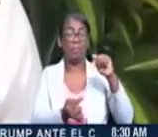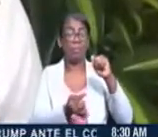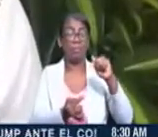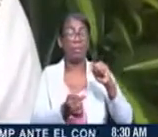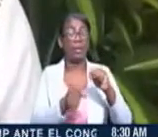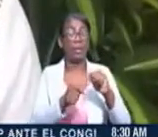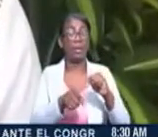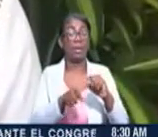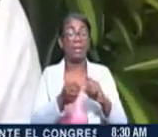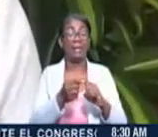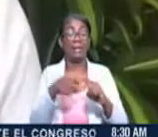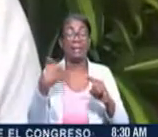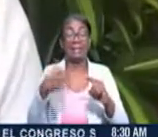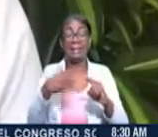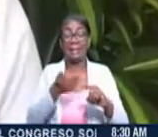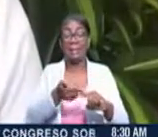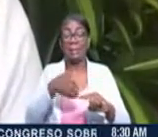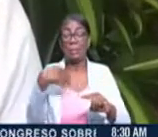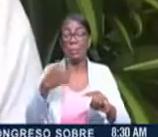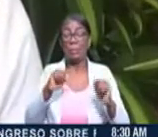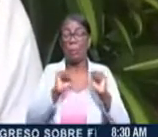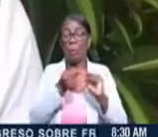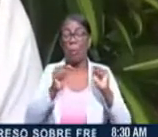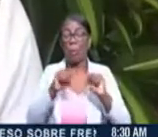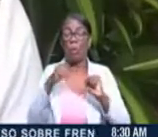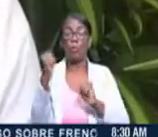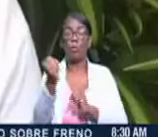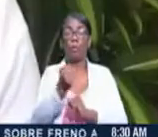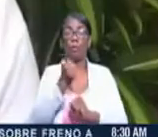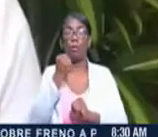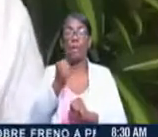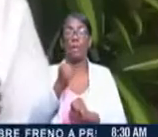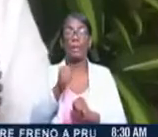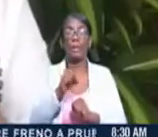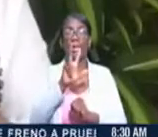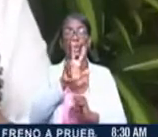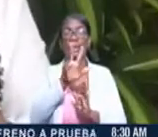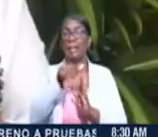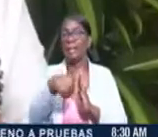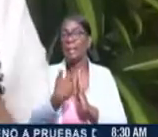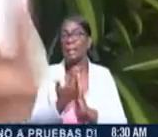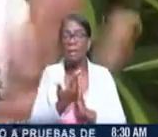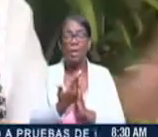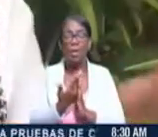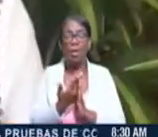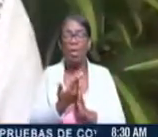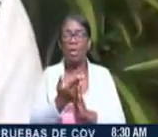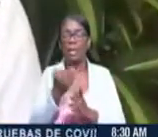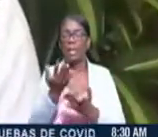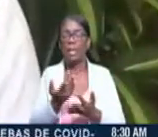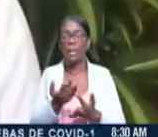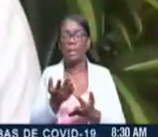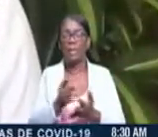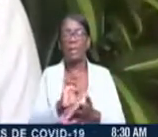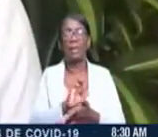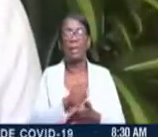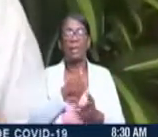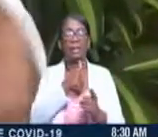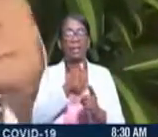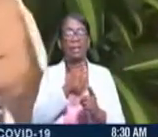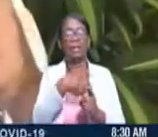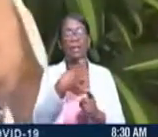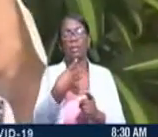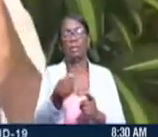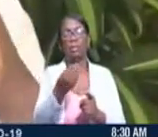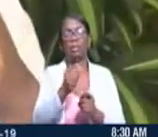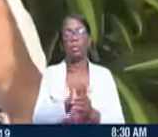definitivamente arde fuerte, y es un dolor intenso como de 3 horas que simplemente hay que esperar que se le quite. Una